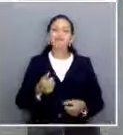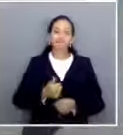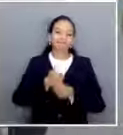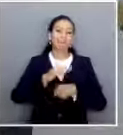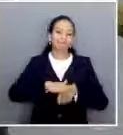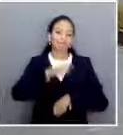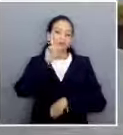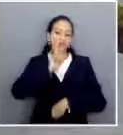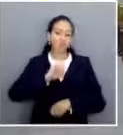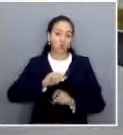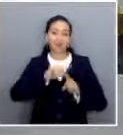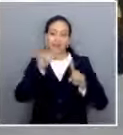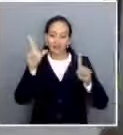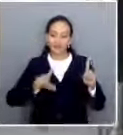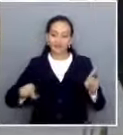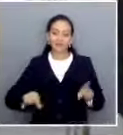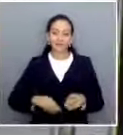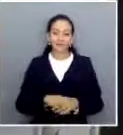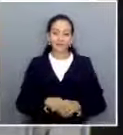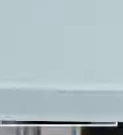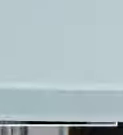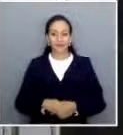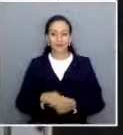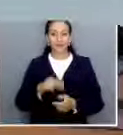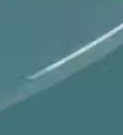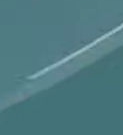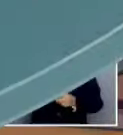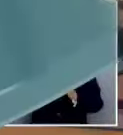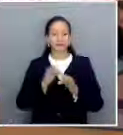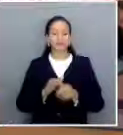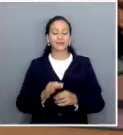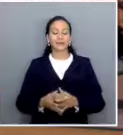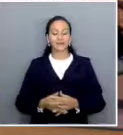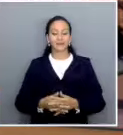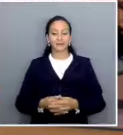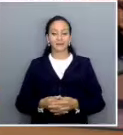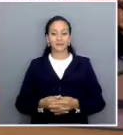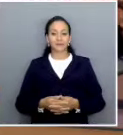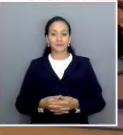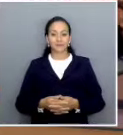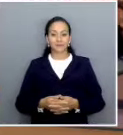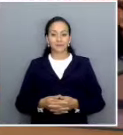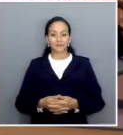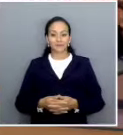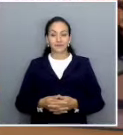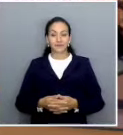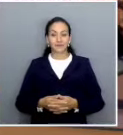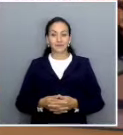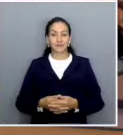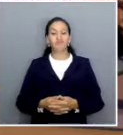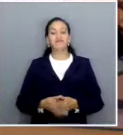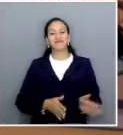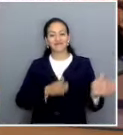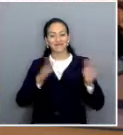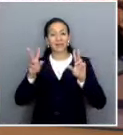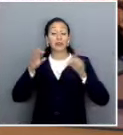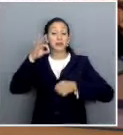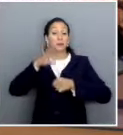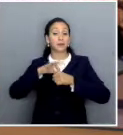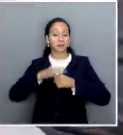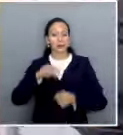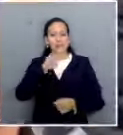Federación, Óscar González. Y en temas electorales,